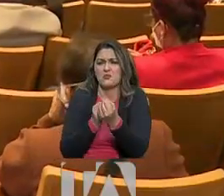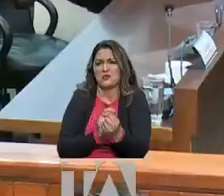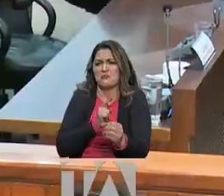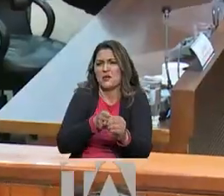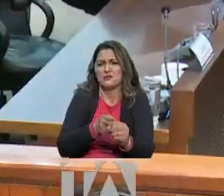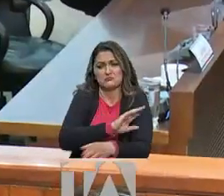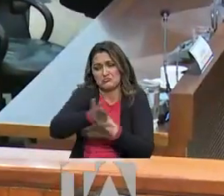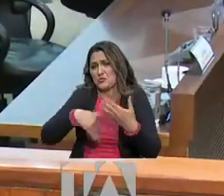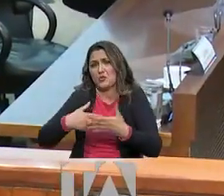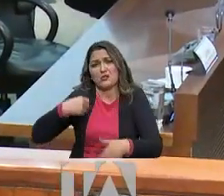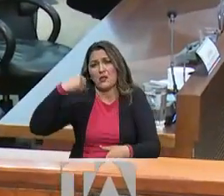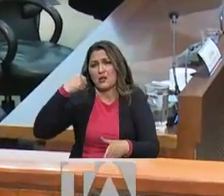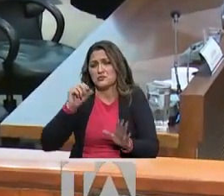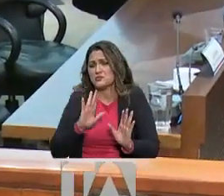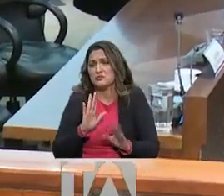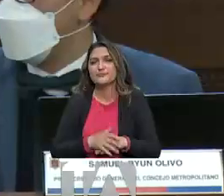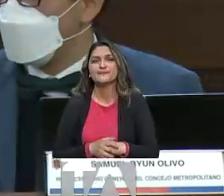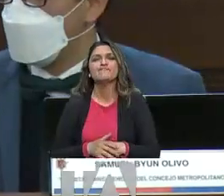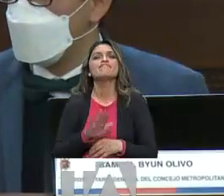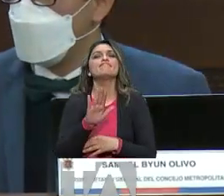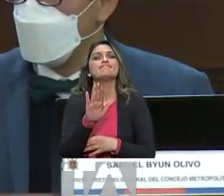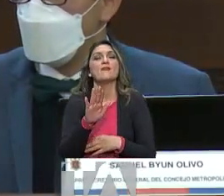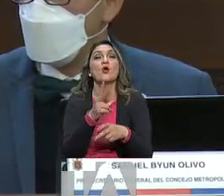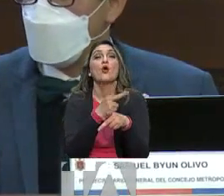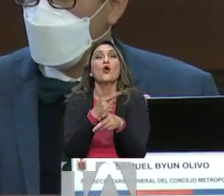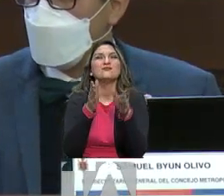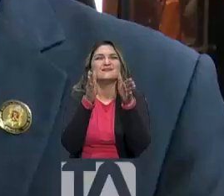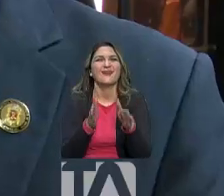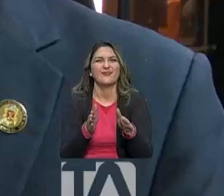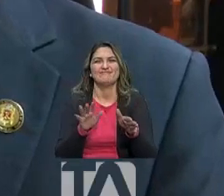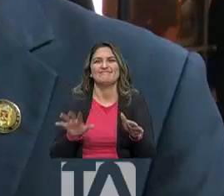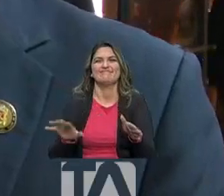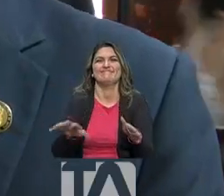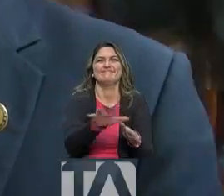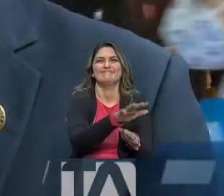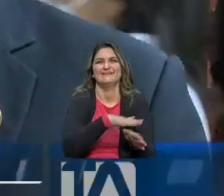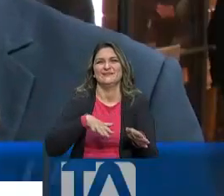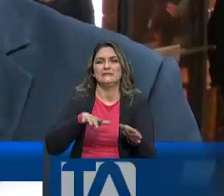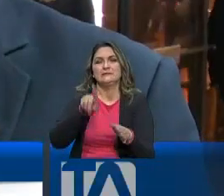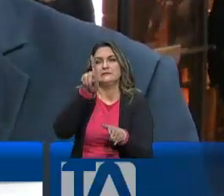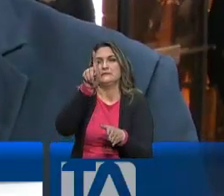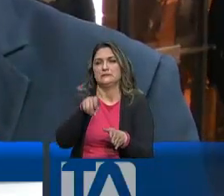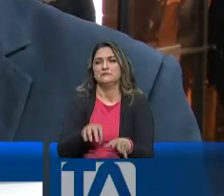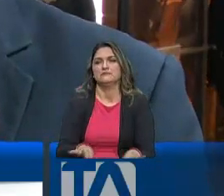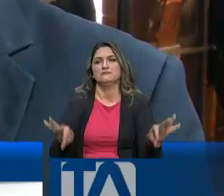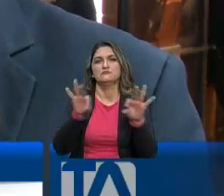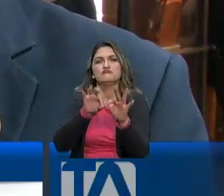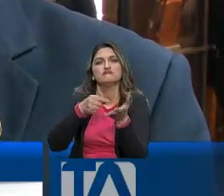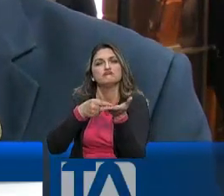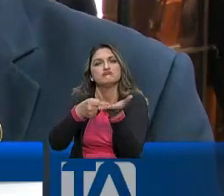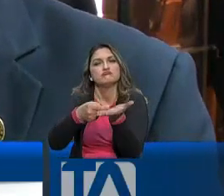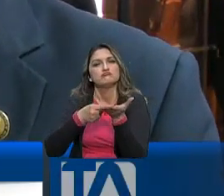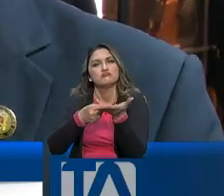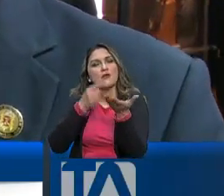gobernabilidad en Quito y por ello hacen un llamado a que el Consejo llegue a acuerdos mínimos. He pedido más bien que se hagan unos consensos dentro del